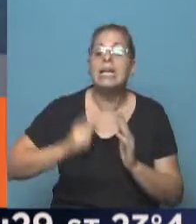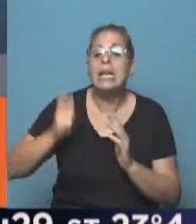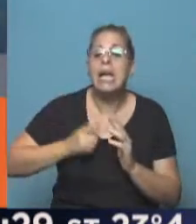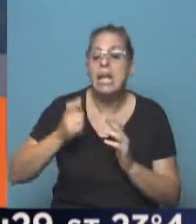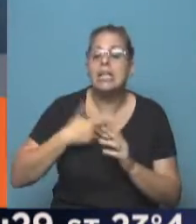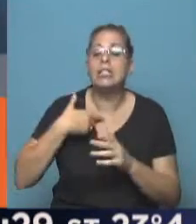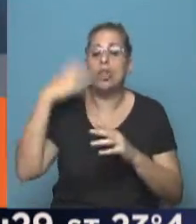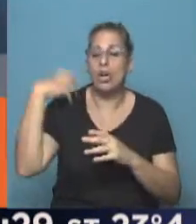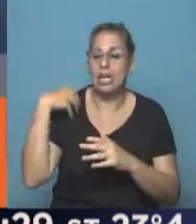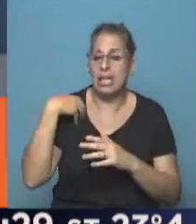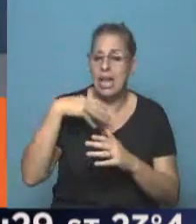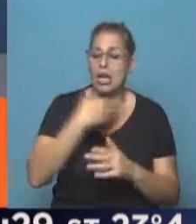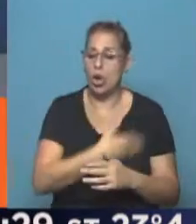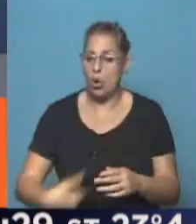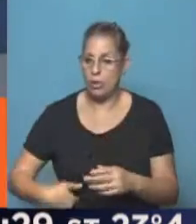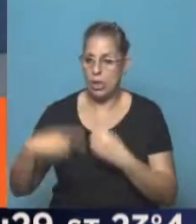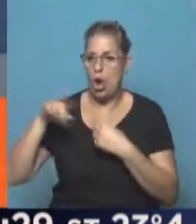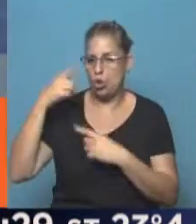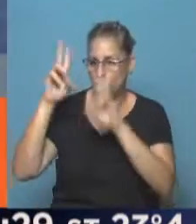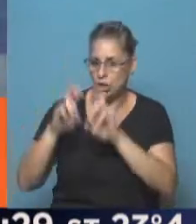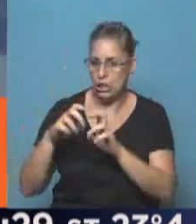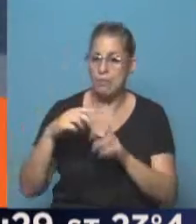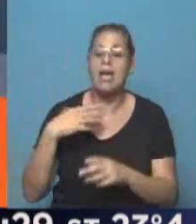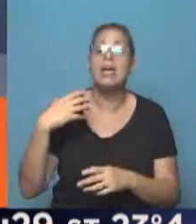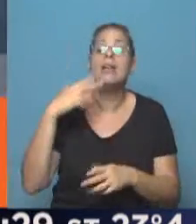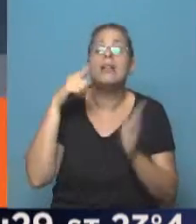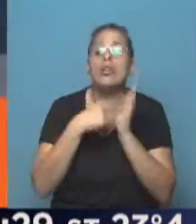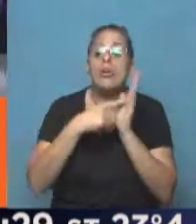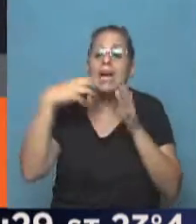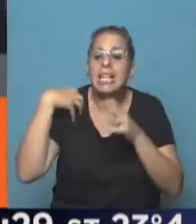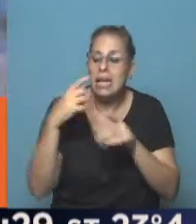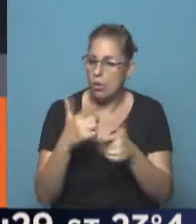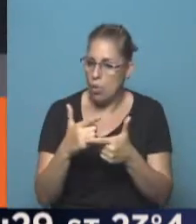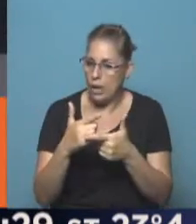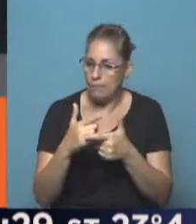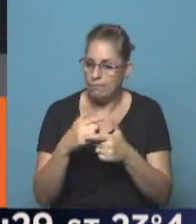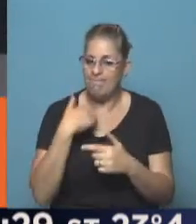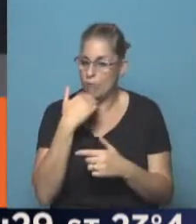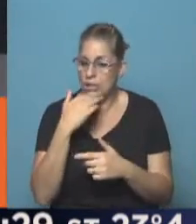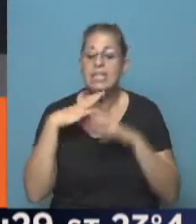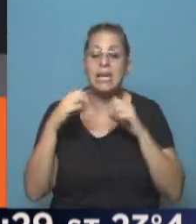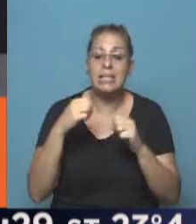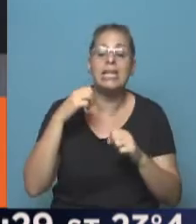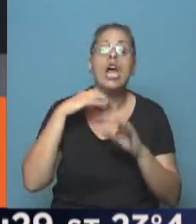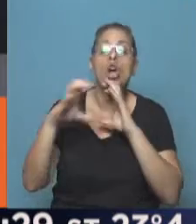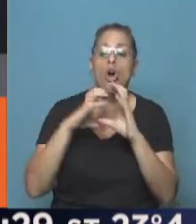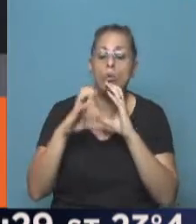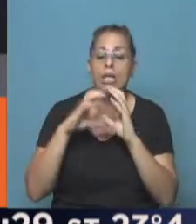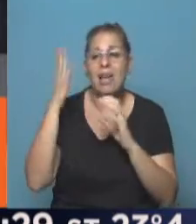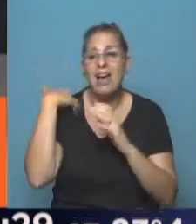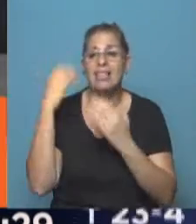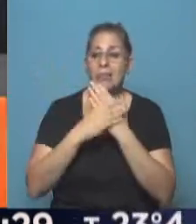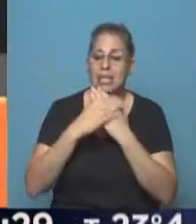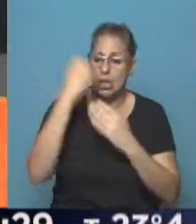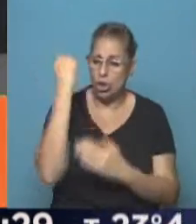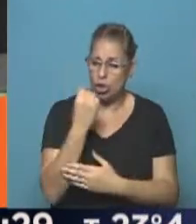Estado por otras cuestiones, no hay una norma general. Tampoco sé si en este caso la Secretaría de Comunicaciones o el entonces Ministerio de Economía,